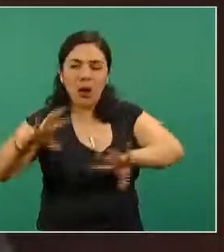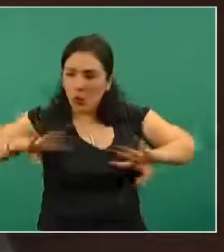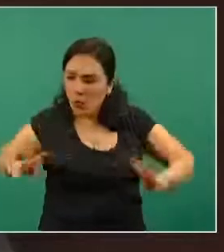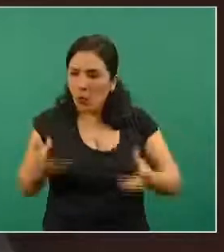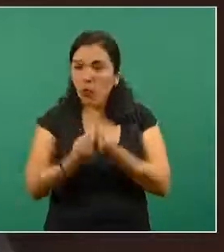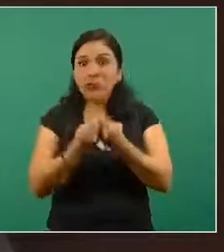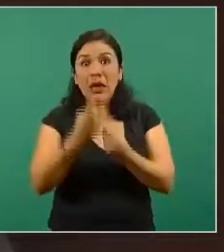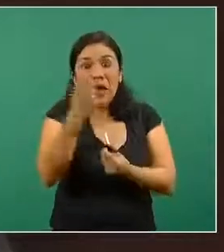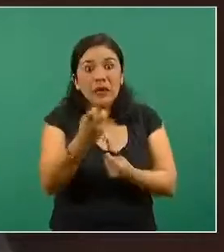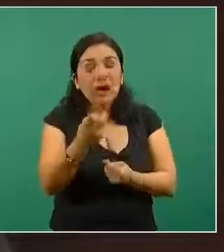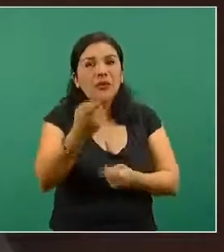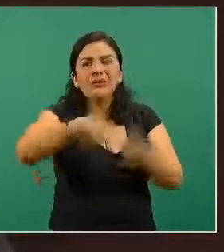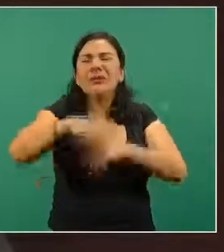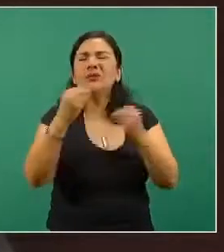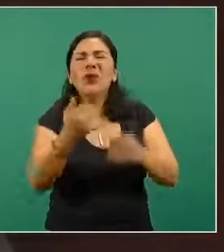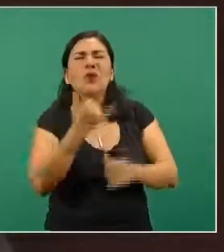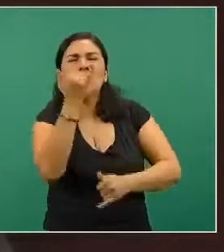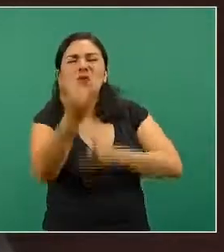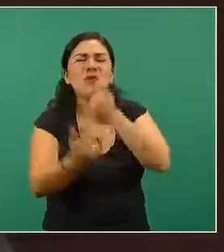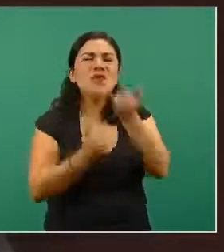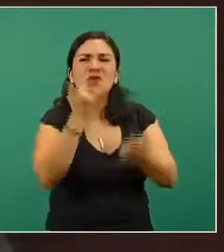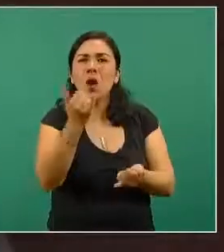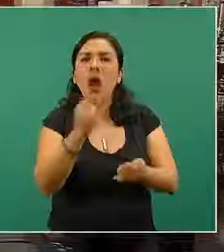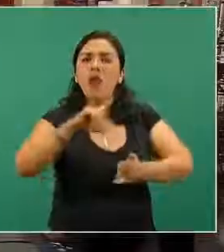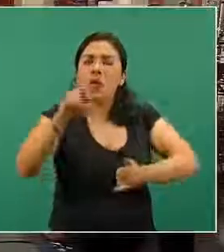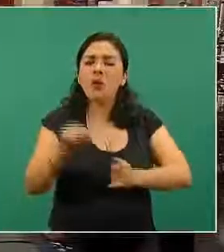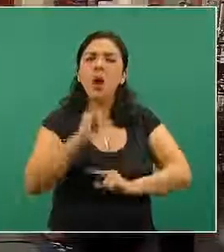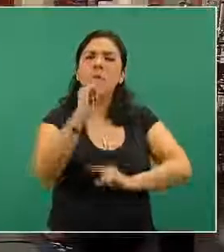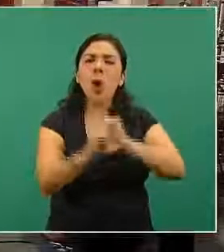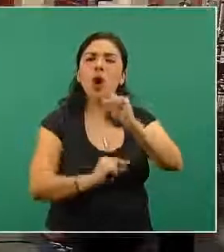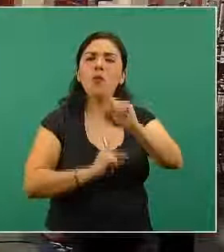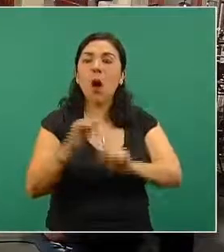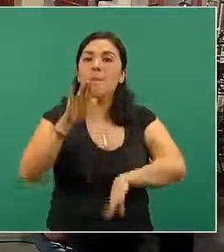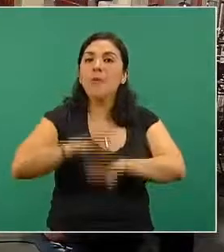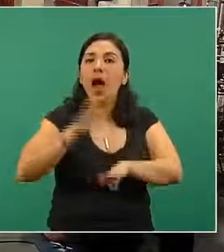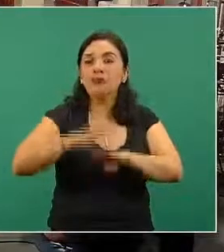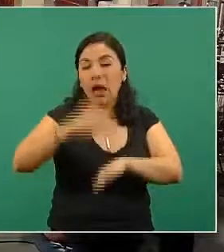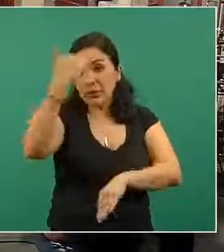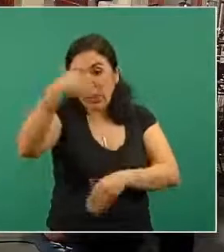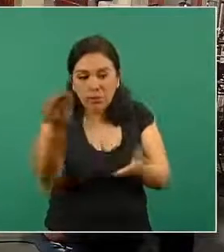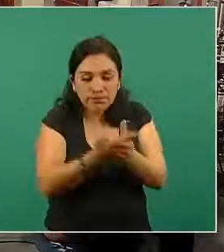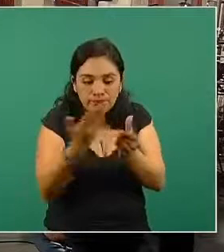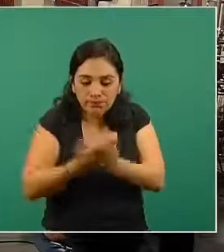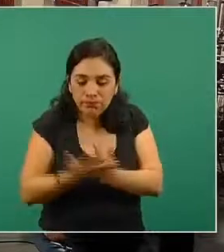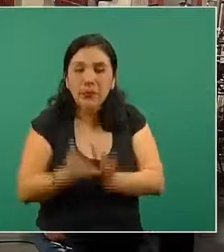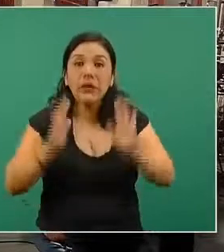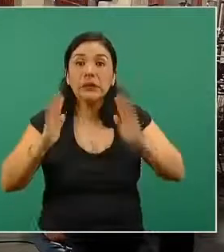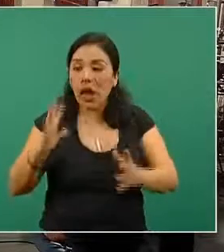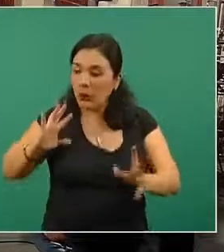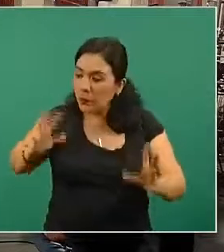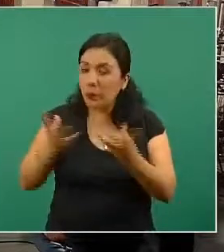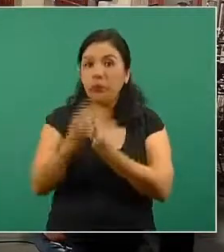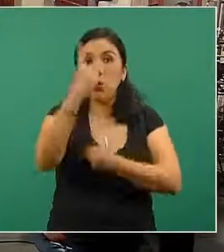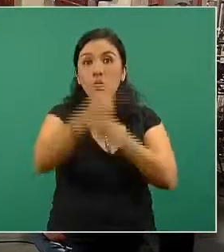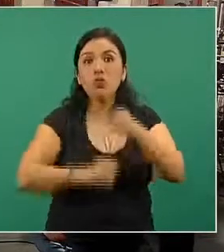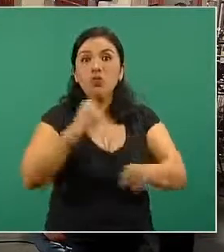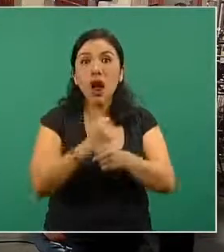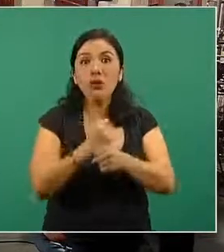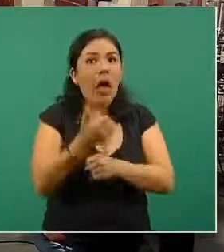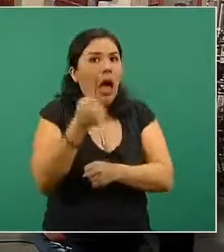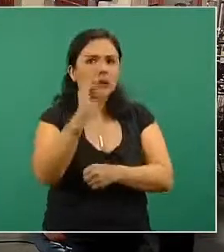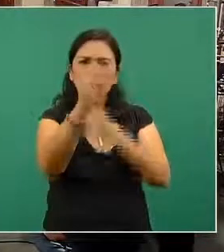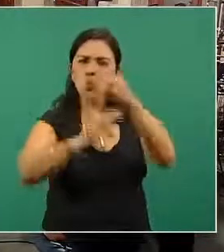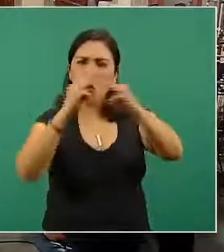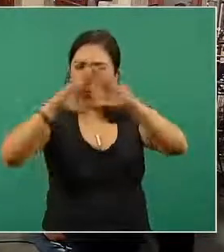tener, había mucha incertidumbre. Pero poco a poco se ha tenido mucho más información, y eso ha enriquecido en general en todo el mundo